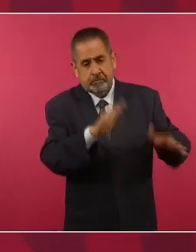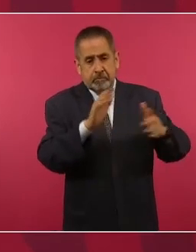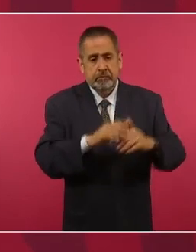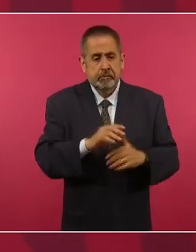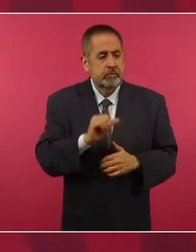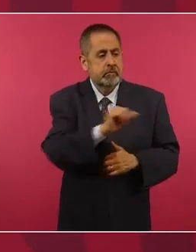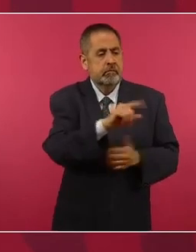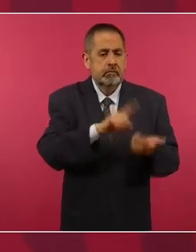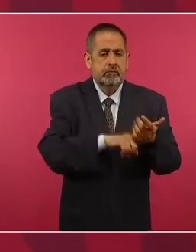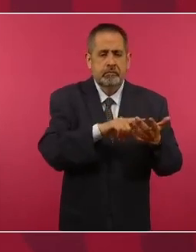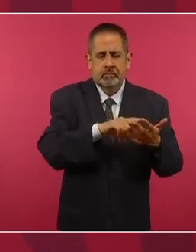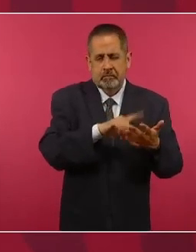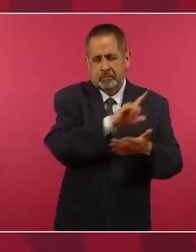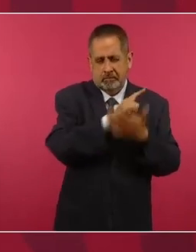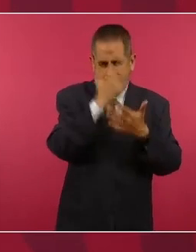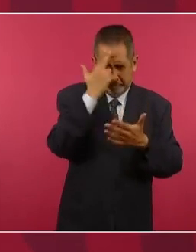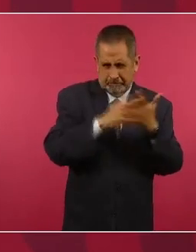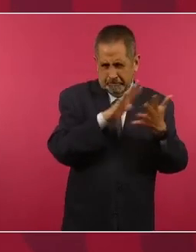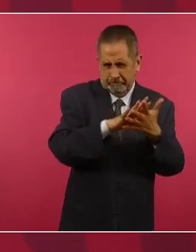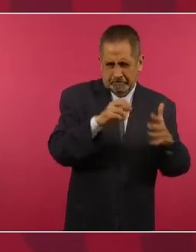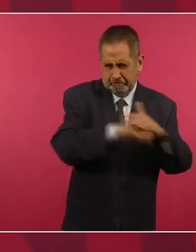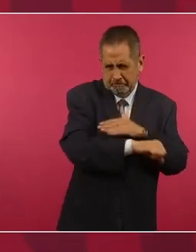a un presunto delincuente.